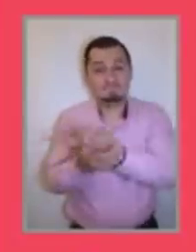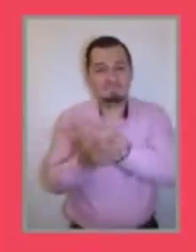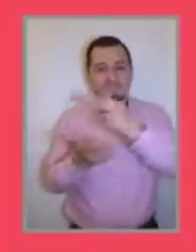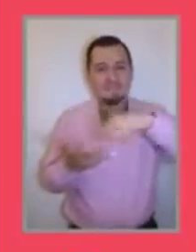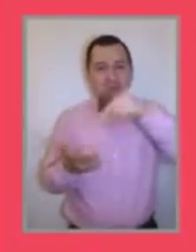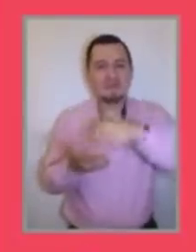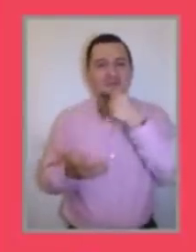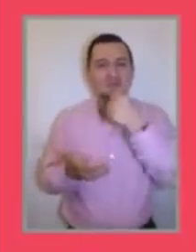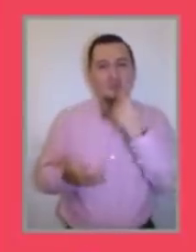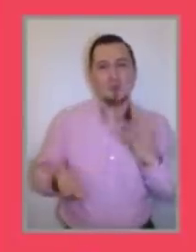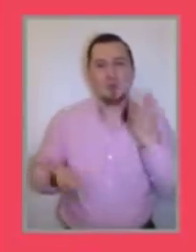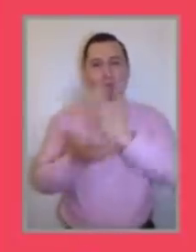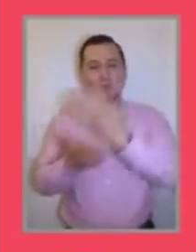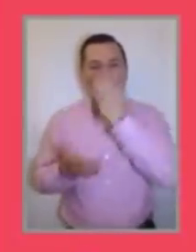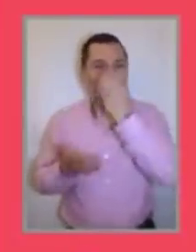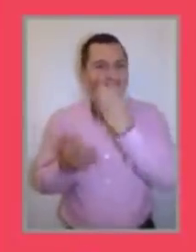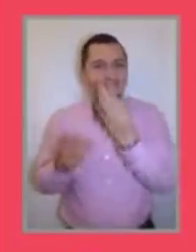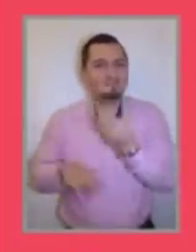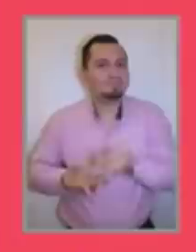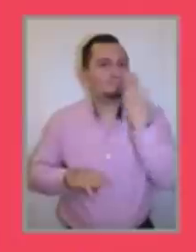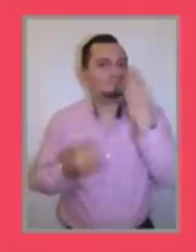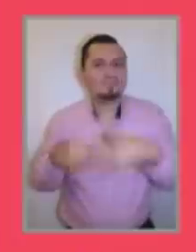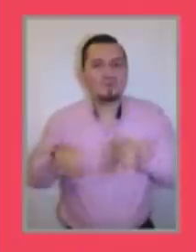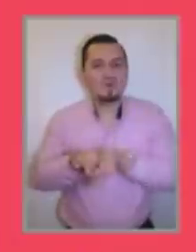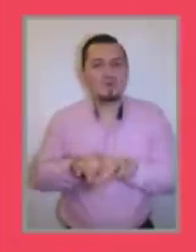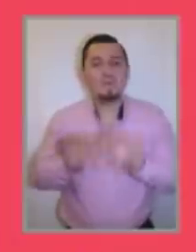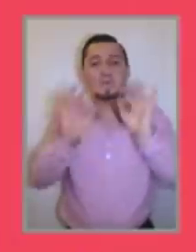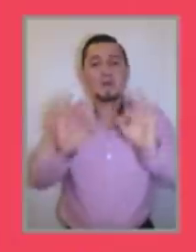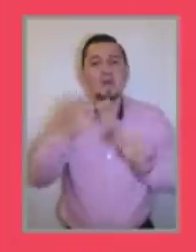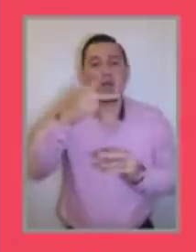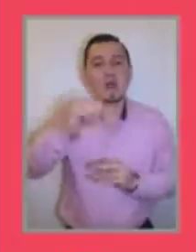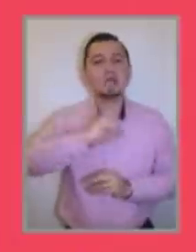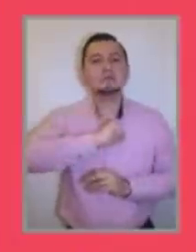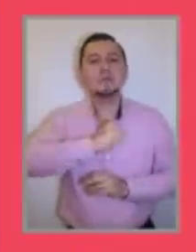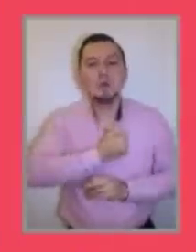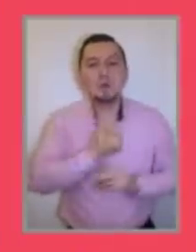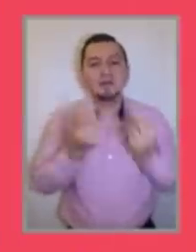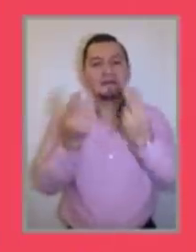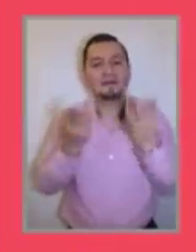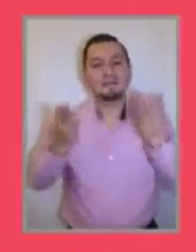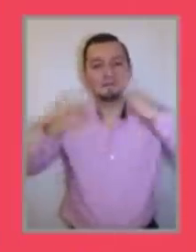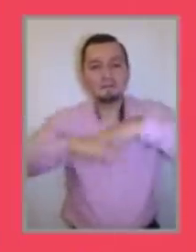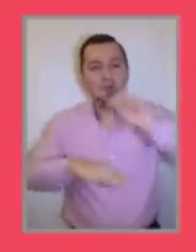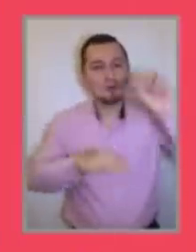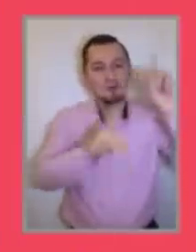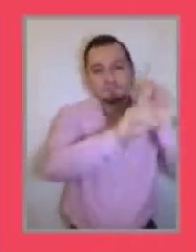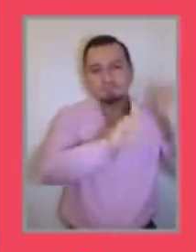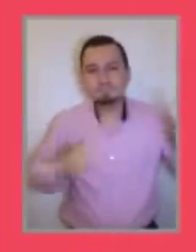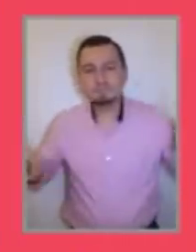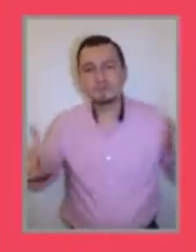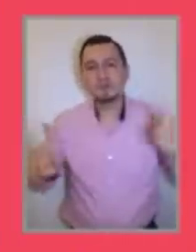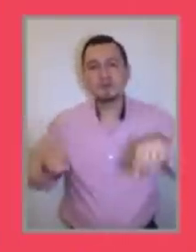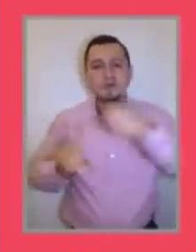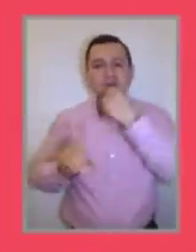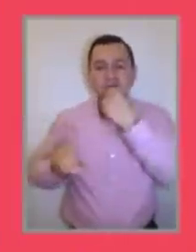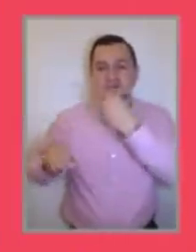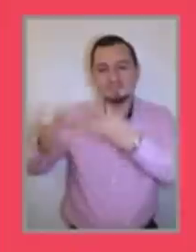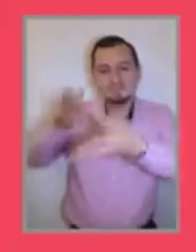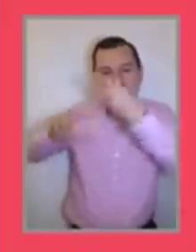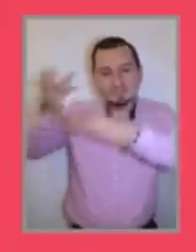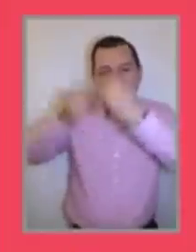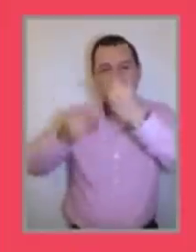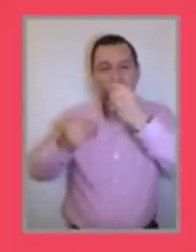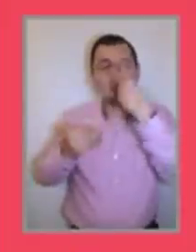que el desarrollo psicoemocional de los alumnos, su salud psicoemocional es tan importante como preservar su salud a raíz del